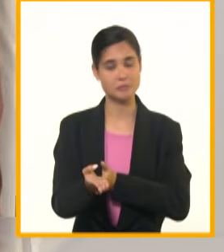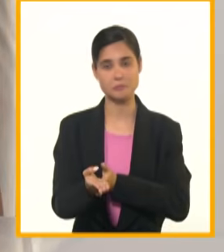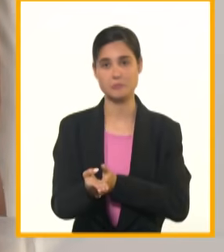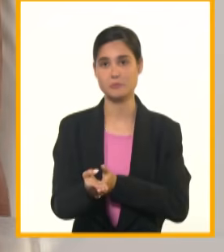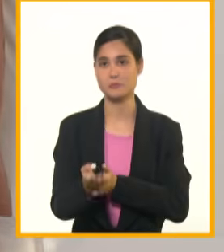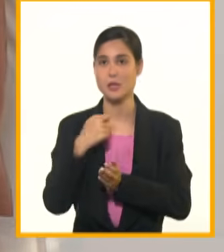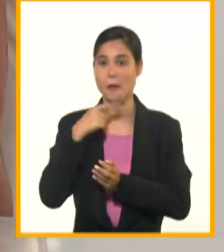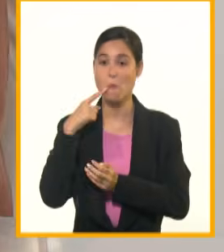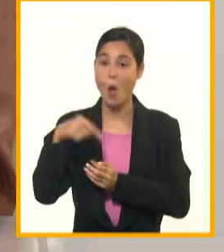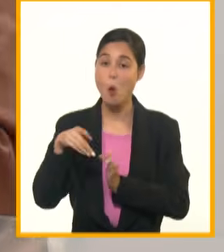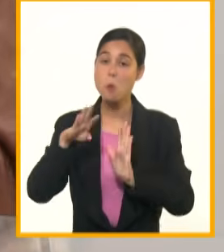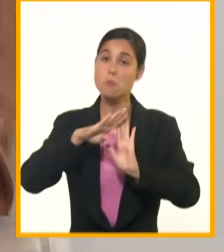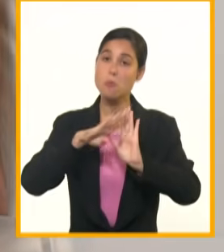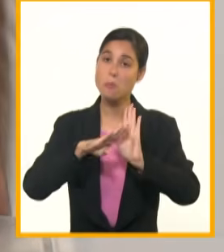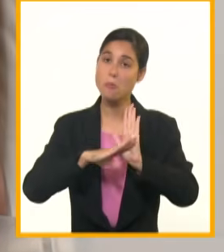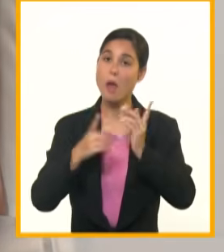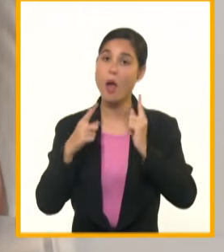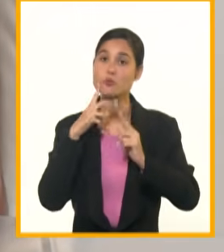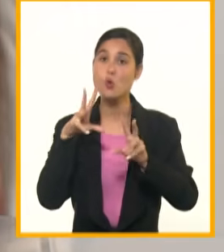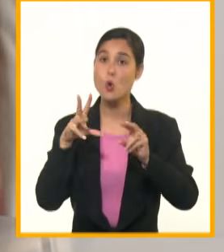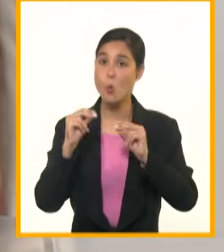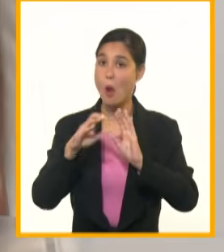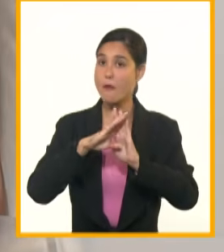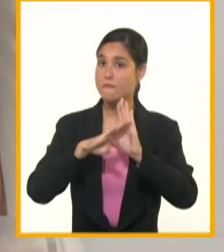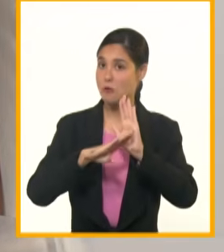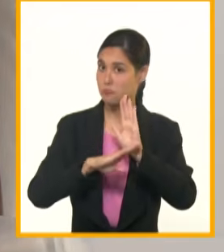nuevas medidas que se han decidido tomar,